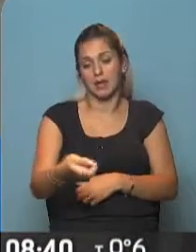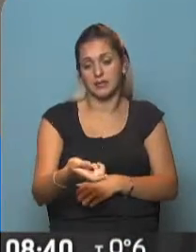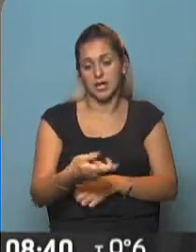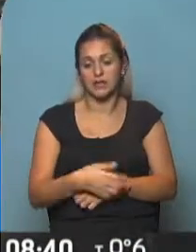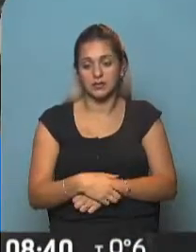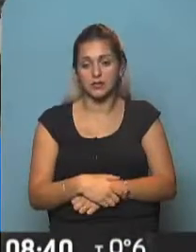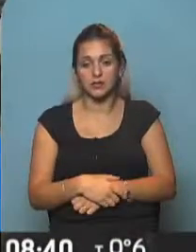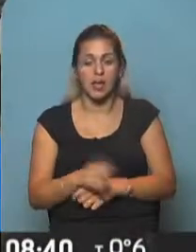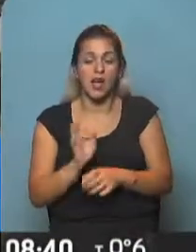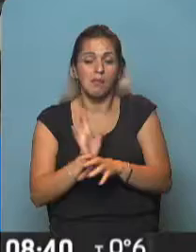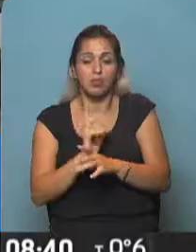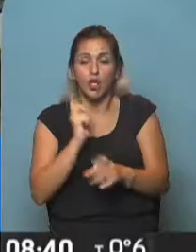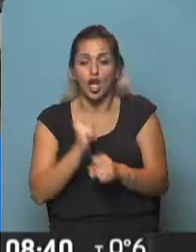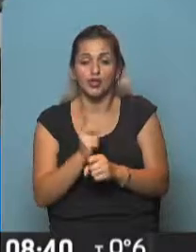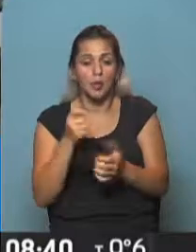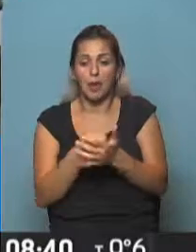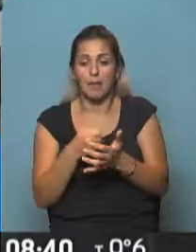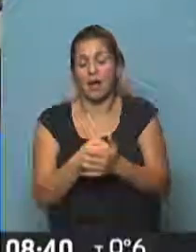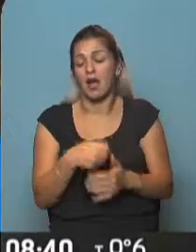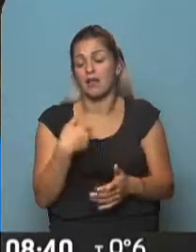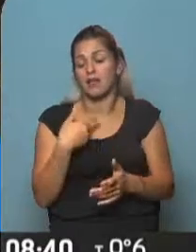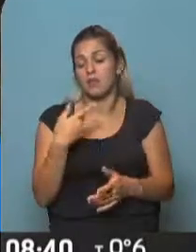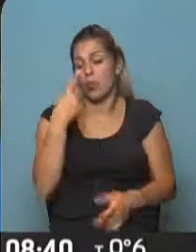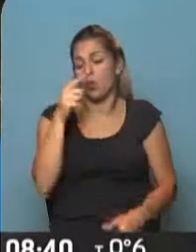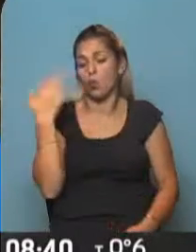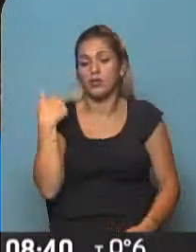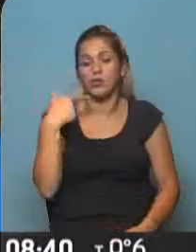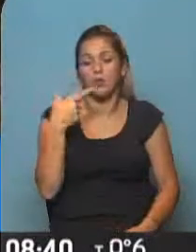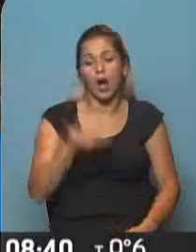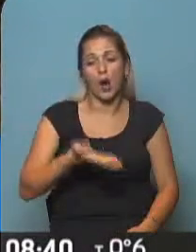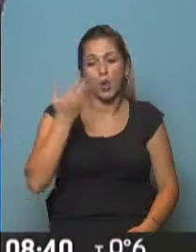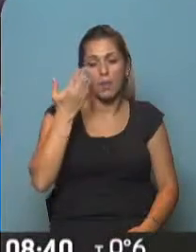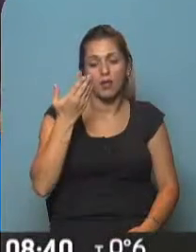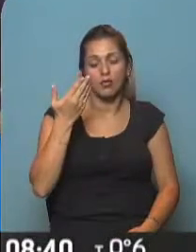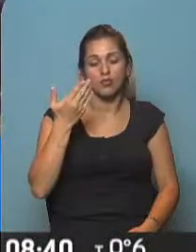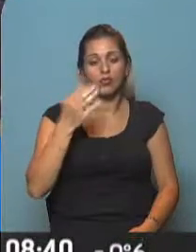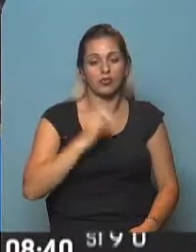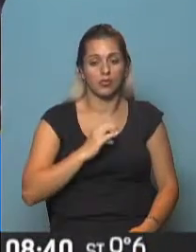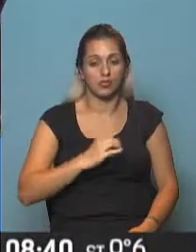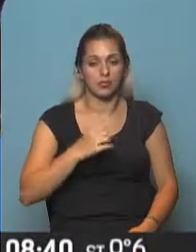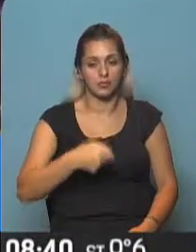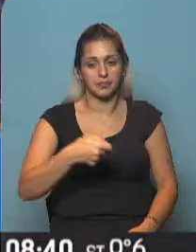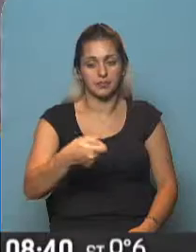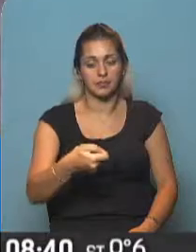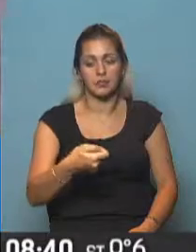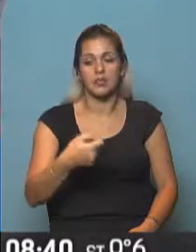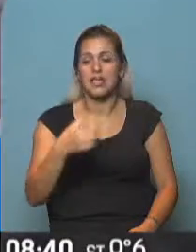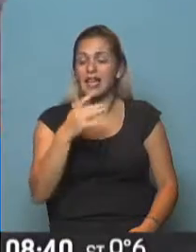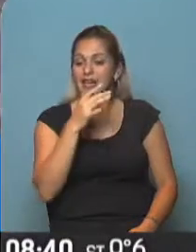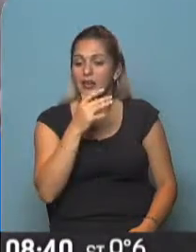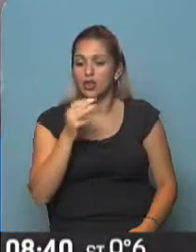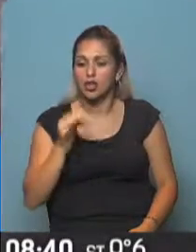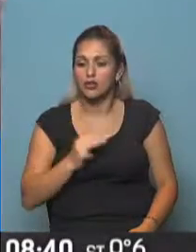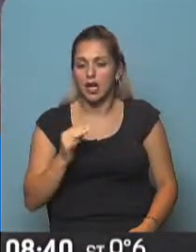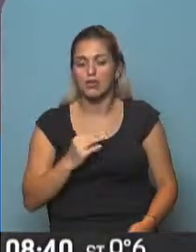serán impagables a partir del último aumento que se les otorgó a los encargados de edificio. Hace 14 años